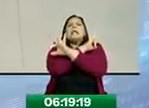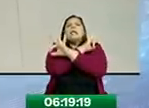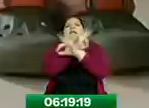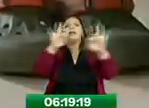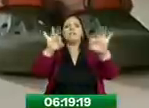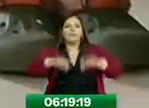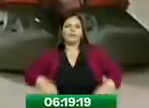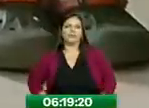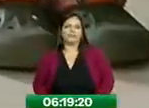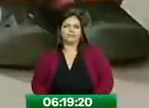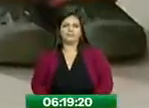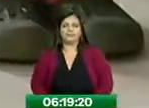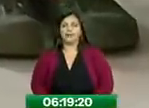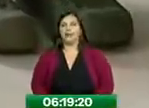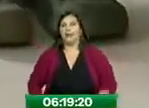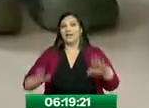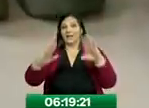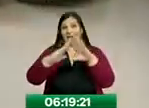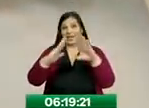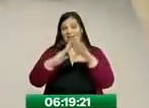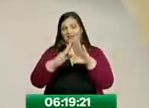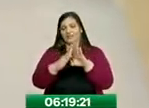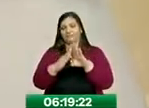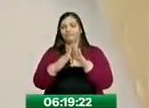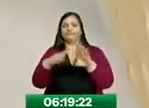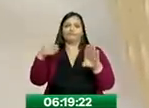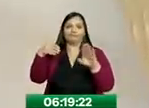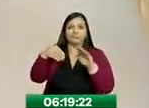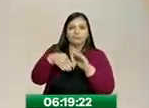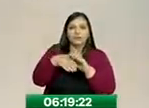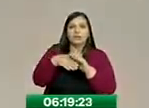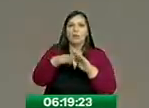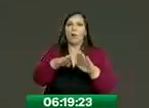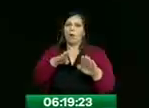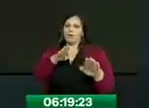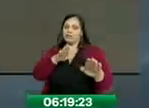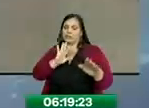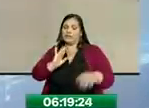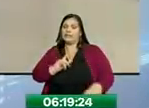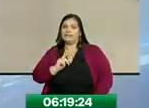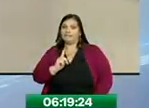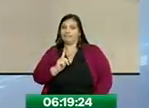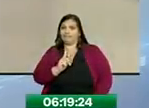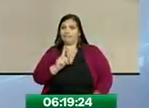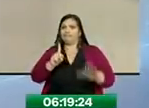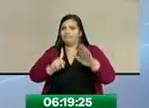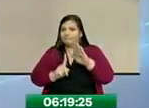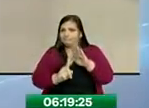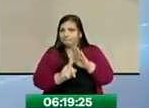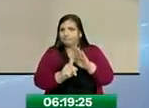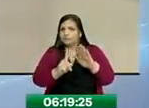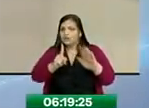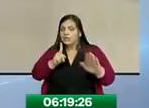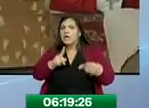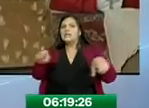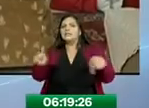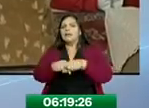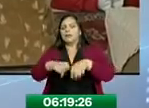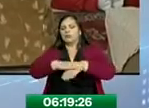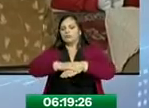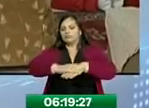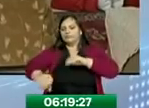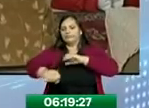los zapatos al entrar al domicilio y ponerse sandalias, por ejemplo? Si tienen la alternativa lo pueden hacer, pero en el caso de que no tengan alternativas pueden entrar con zapatos,